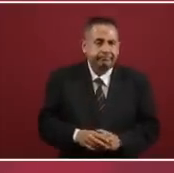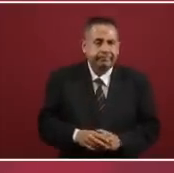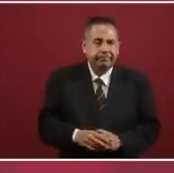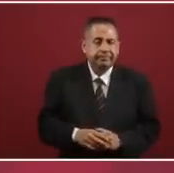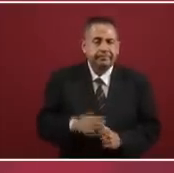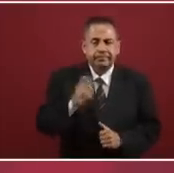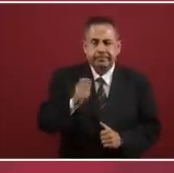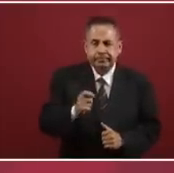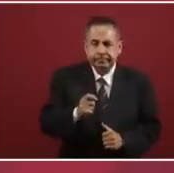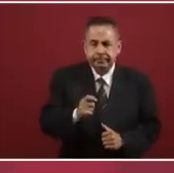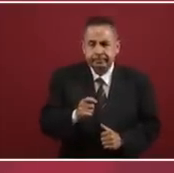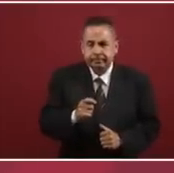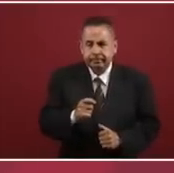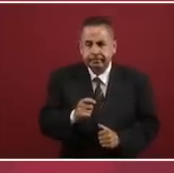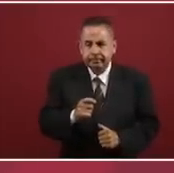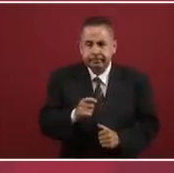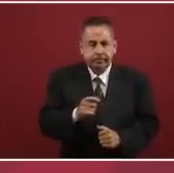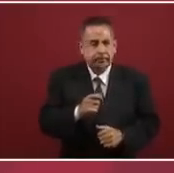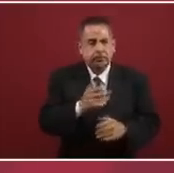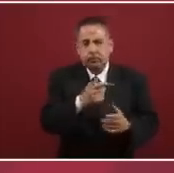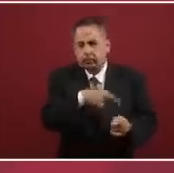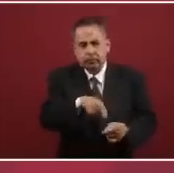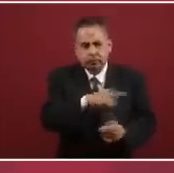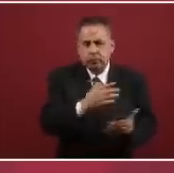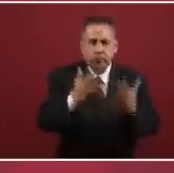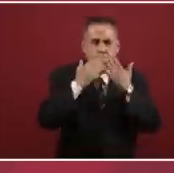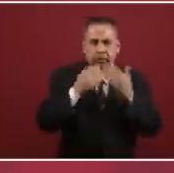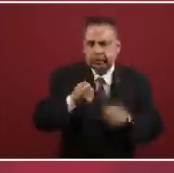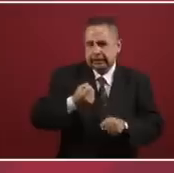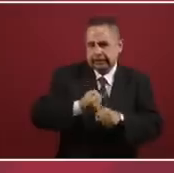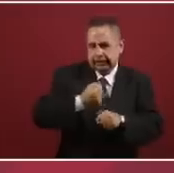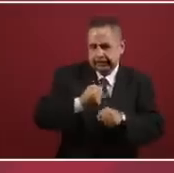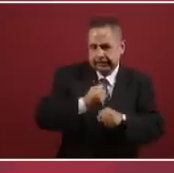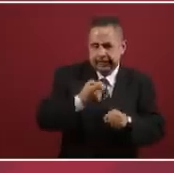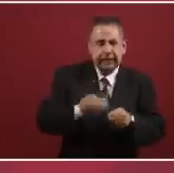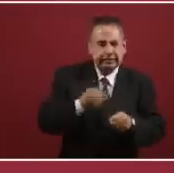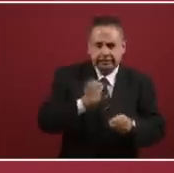un avance de que no hay cervecerías,